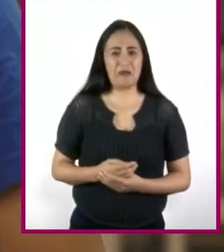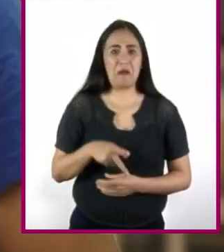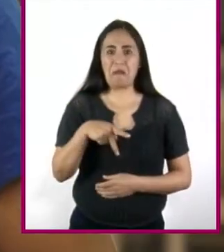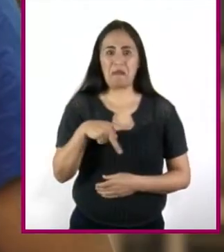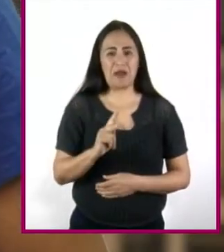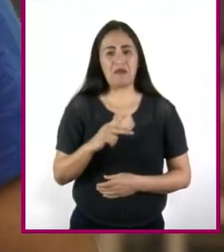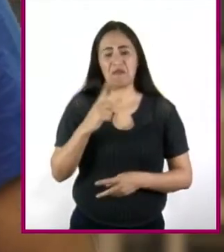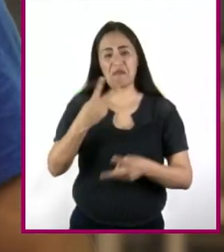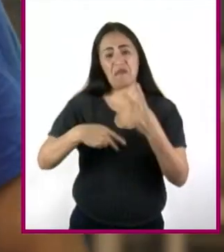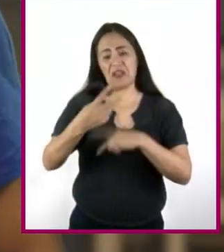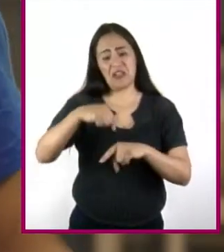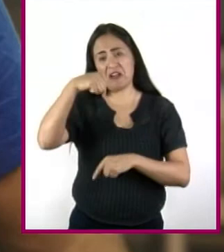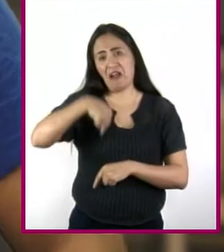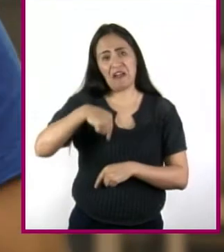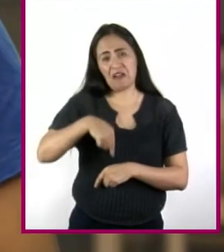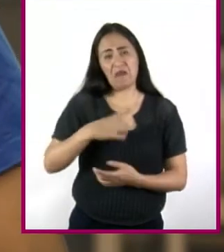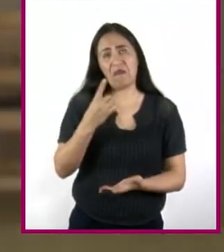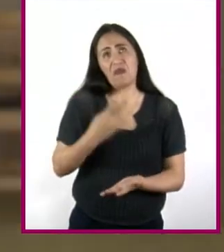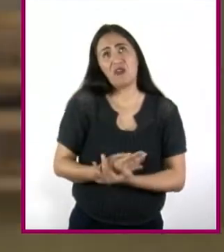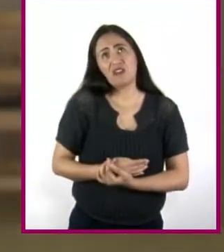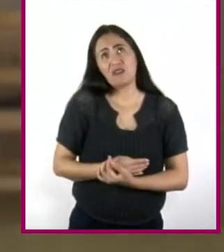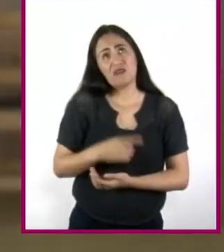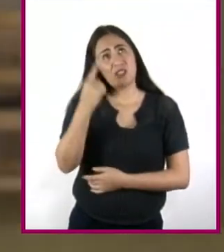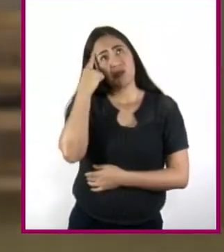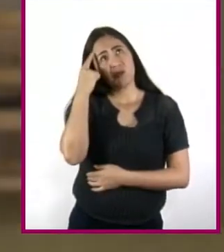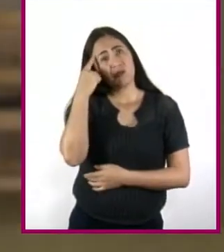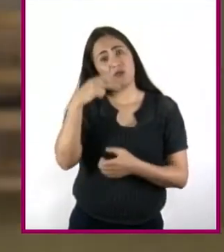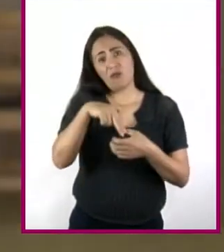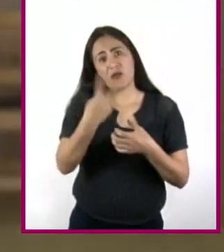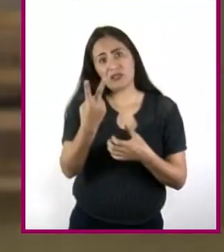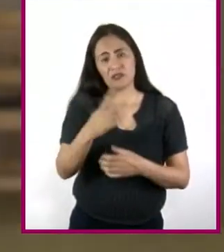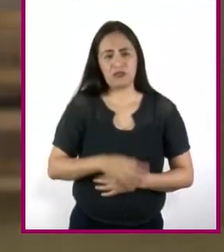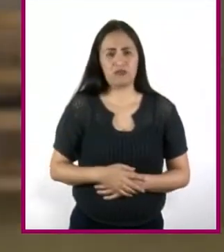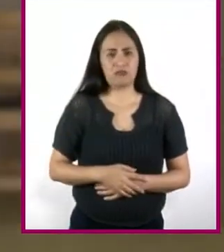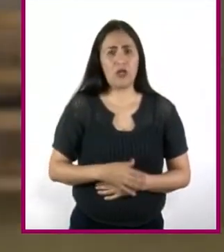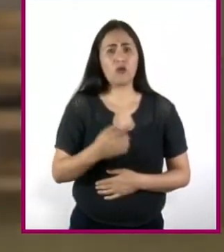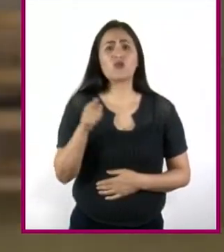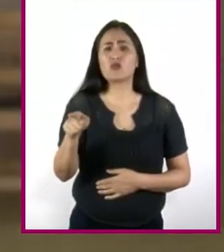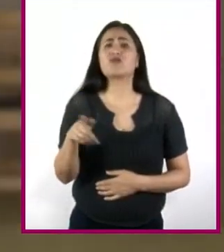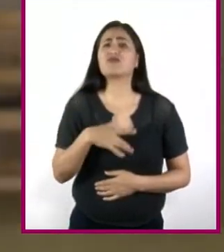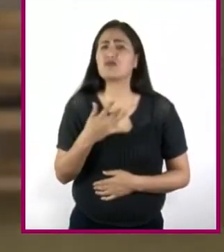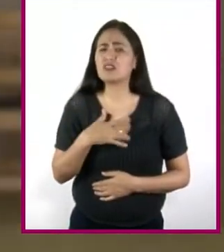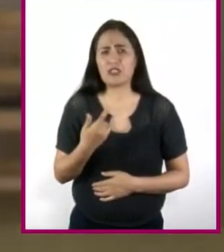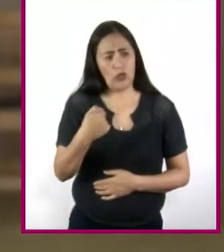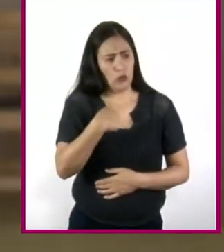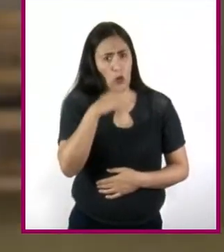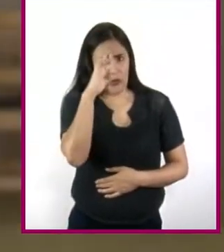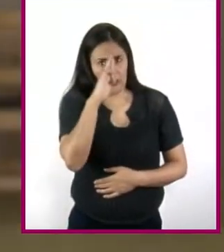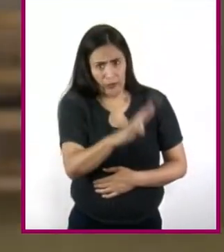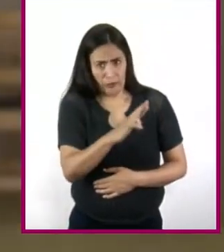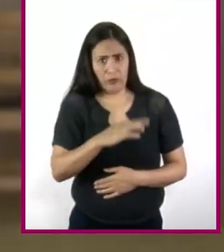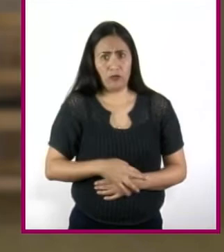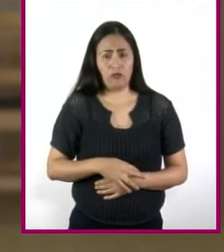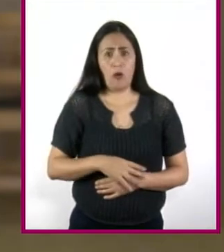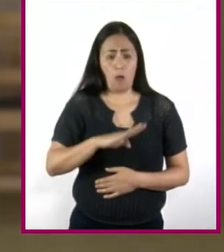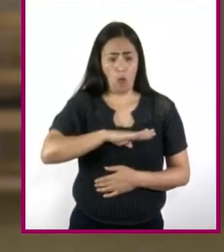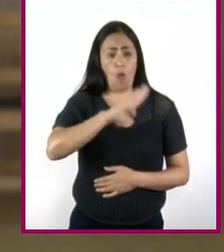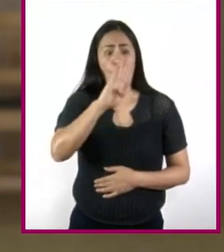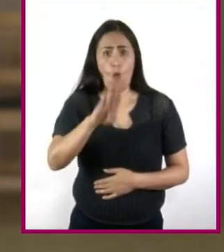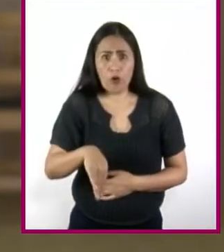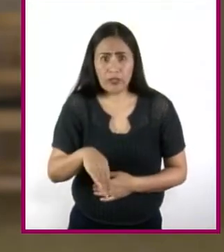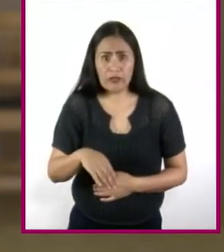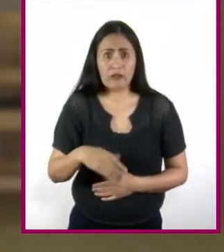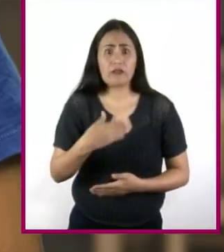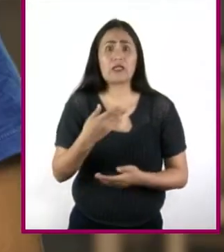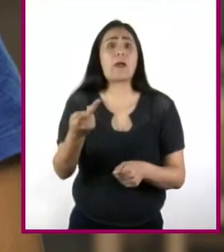inercia. ¿Y usted qué piensa de todo esto? Yo respeto, pero la verdad es que no sé qué pase después de la muerte, si